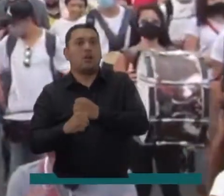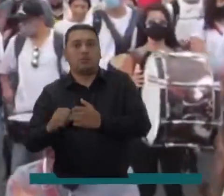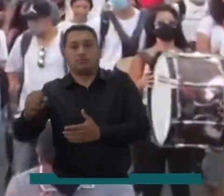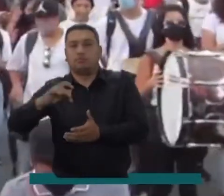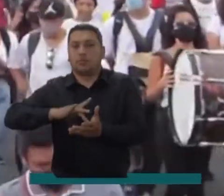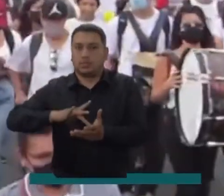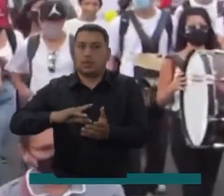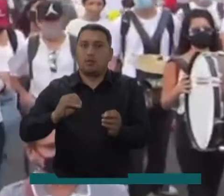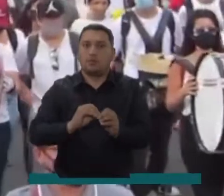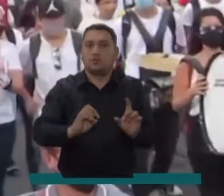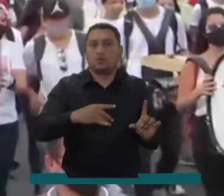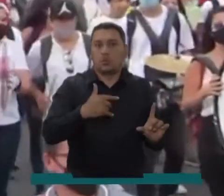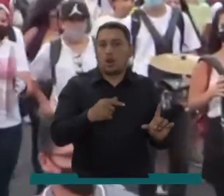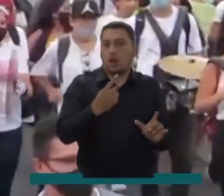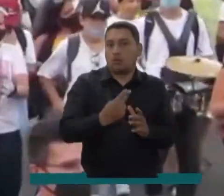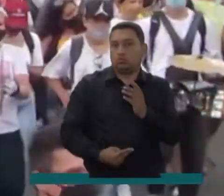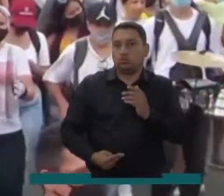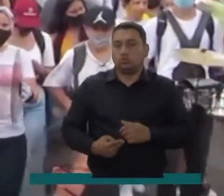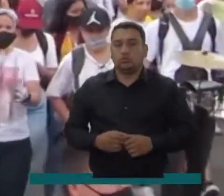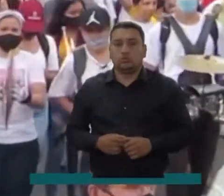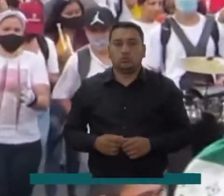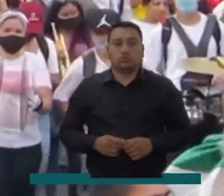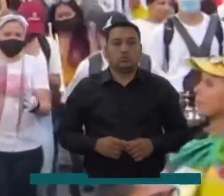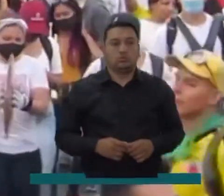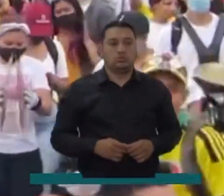y virtual.